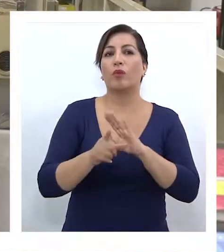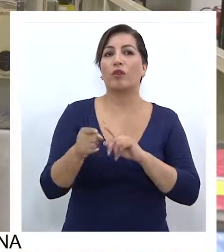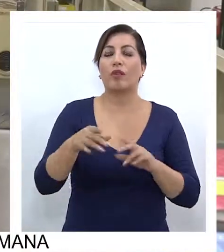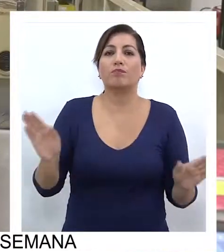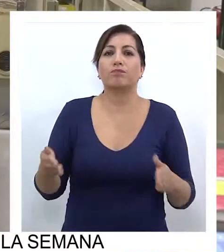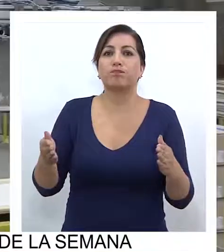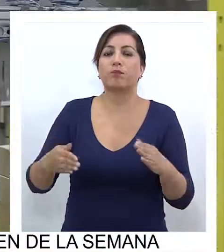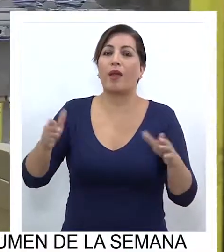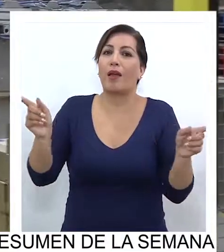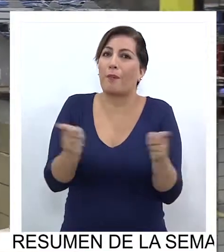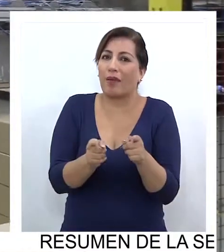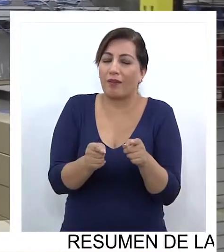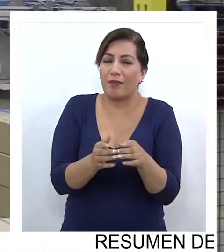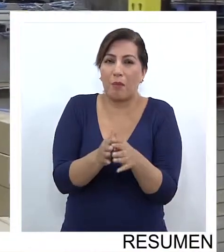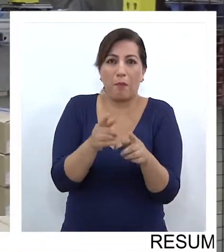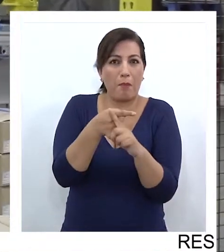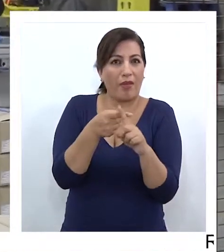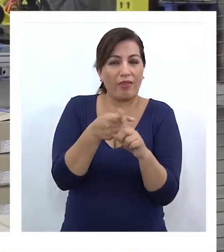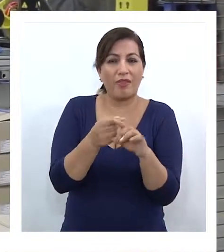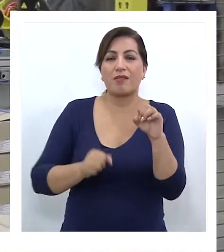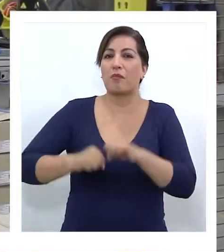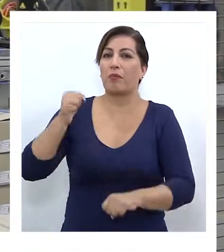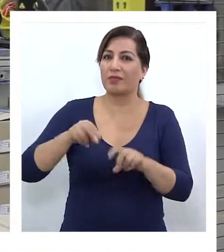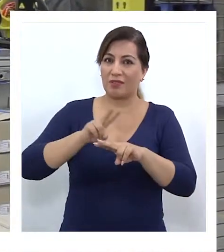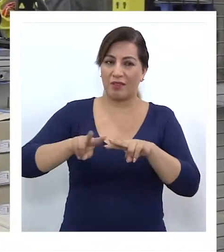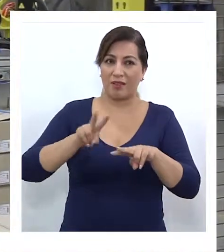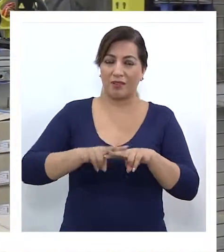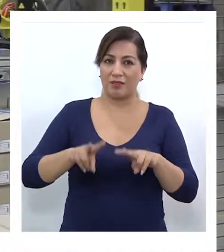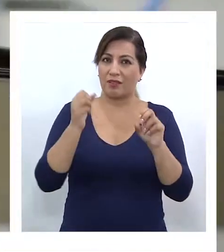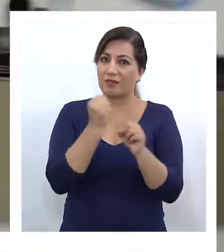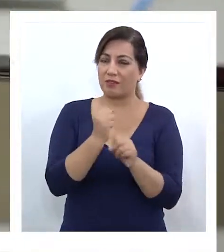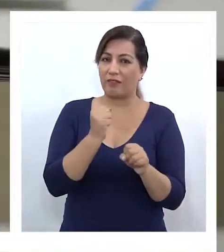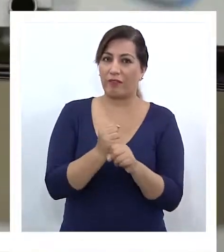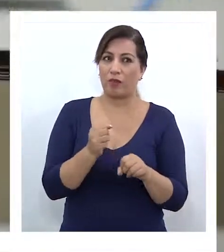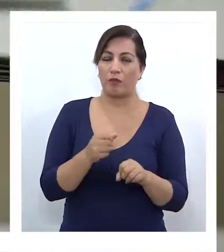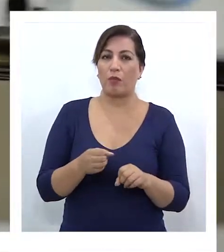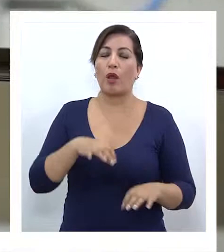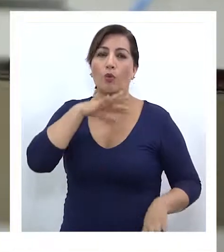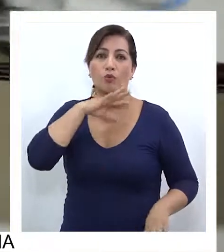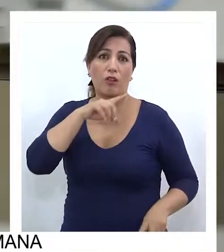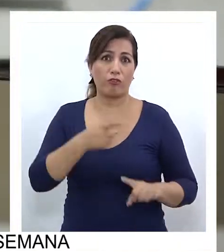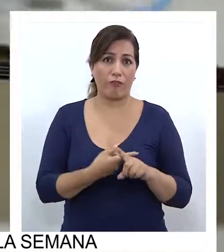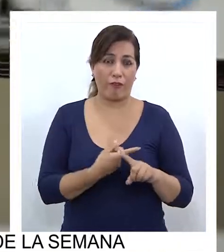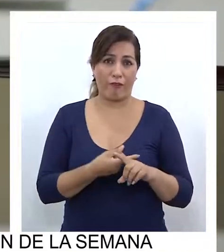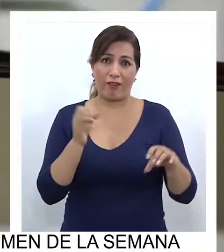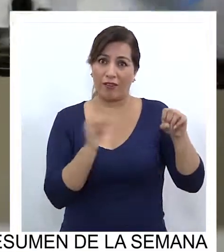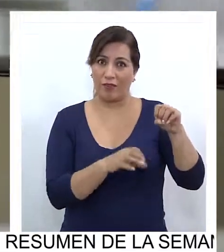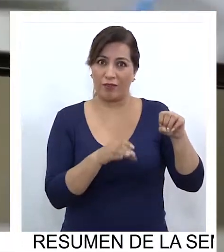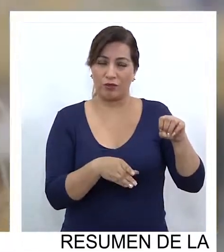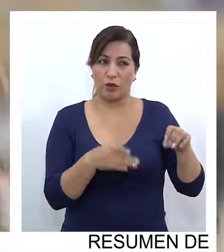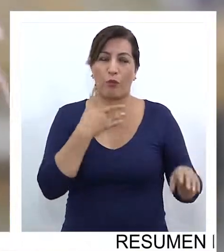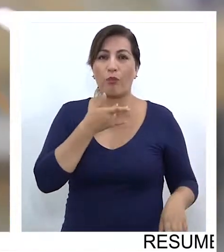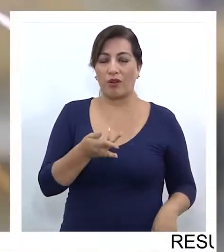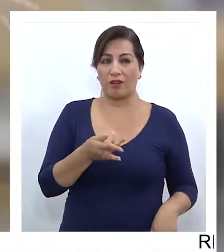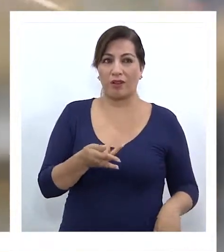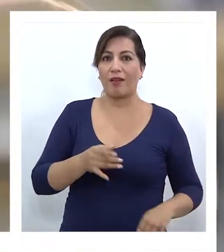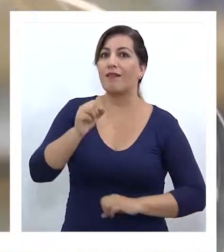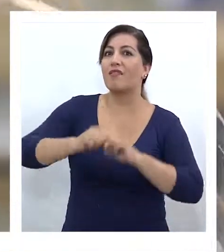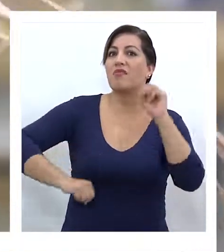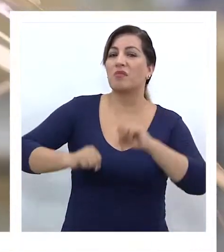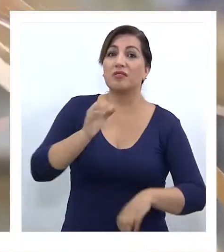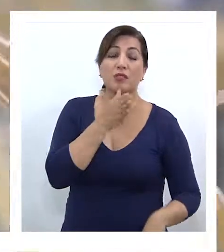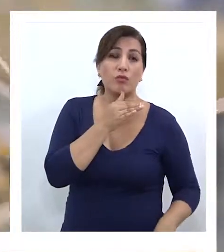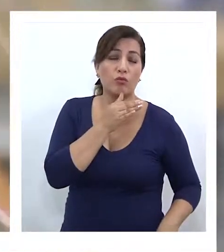será motivar a las pequeñas y medianas empresas a que generen acciones para gestionar sus residuos, principalmente porque este tipo de